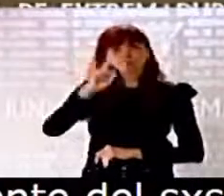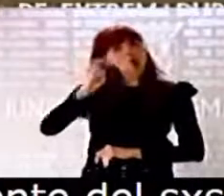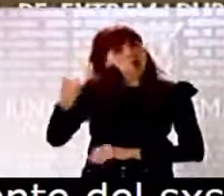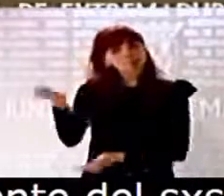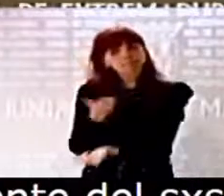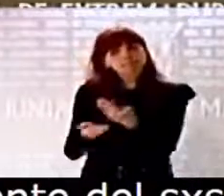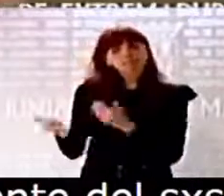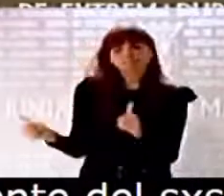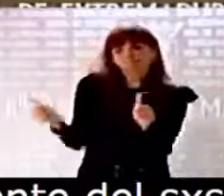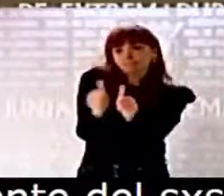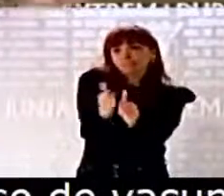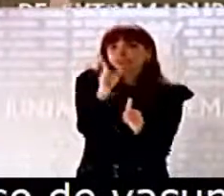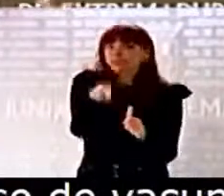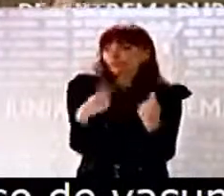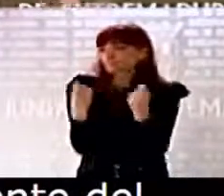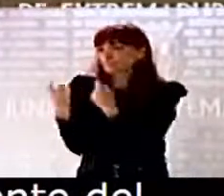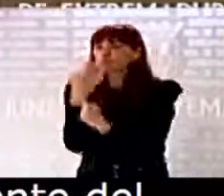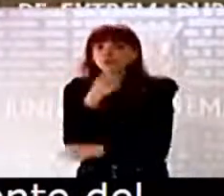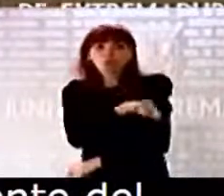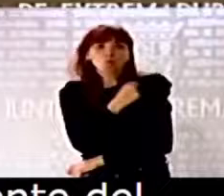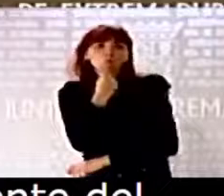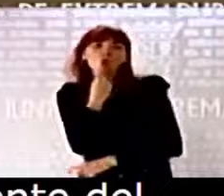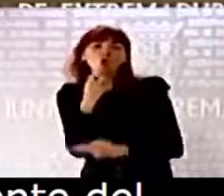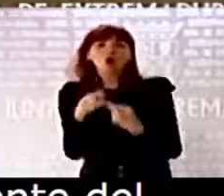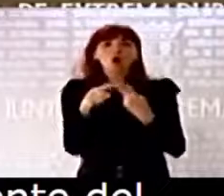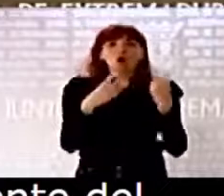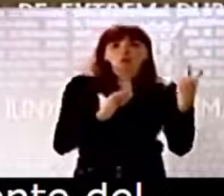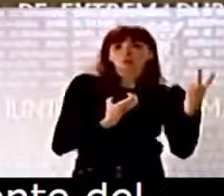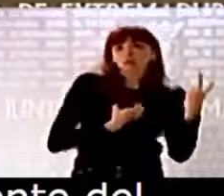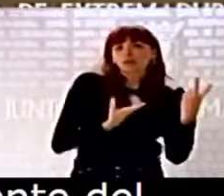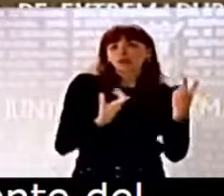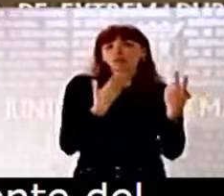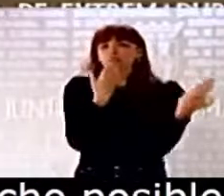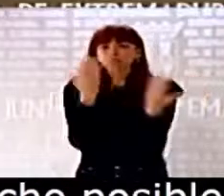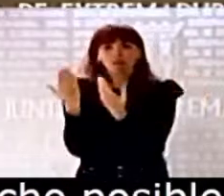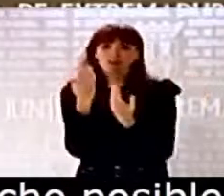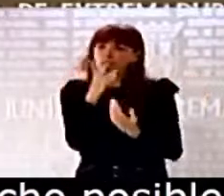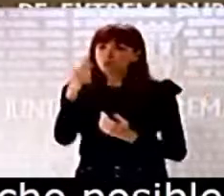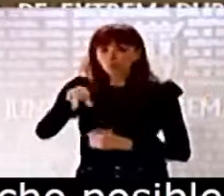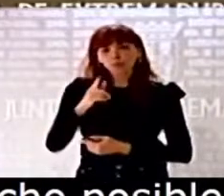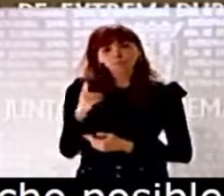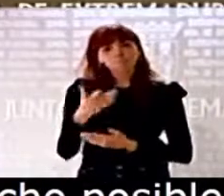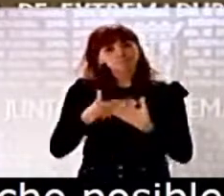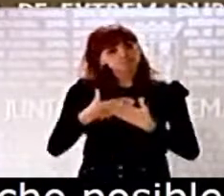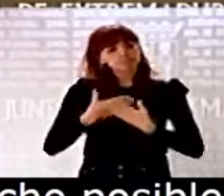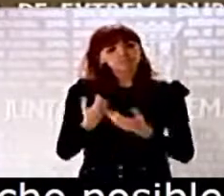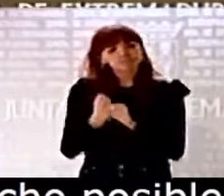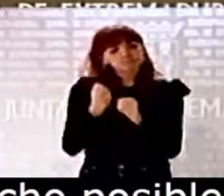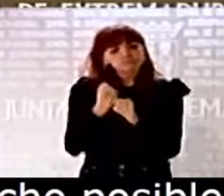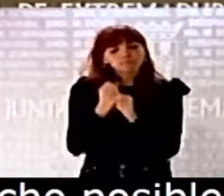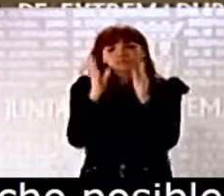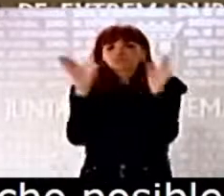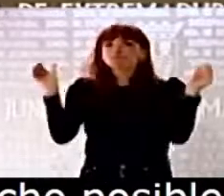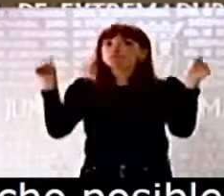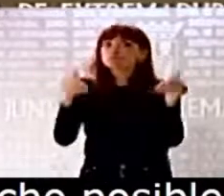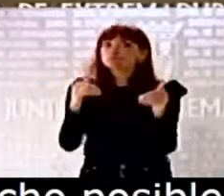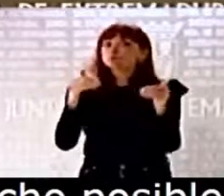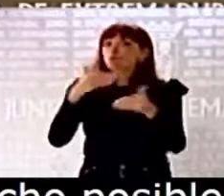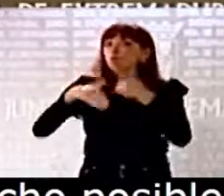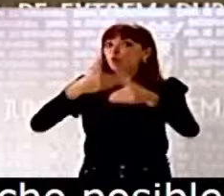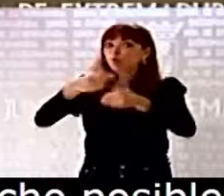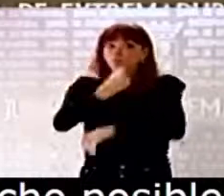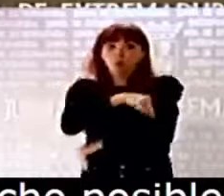colaboradores necesarios como la Cruz Roja, los ayuntamientos y todos los que han puesto su voluntad y su trabajo al servicio de un proceso